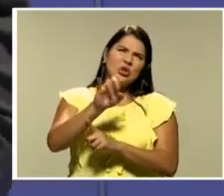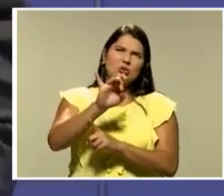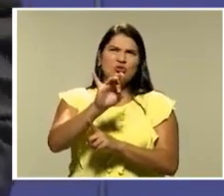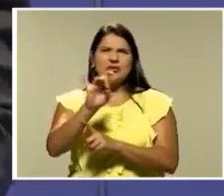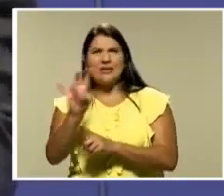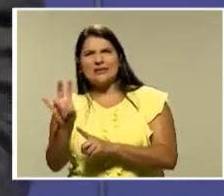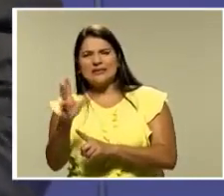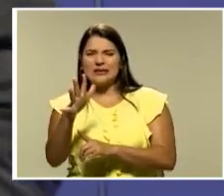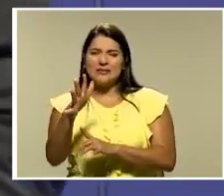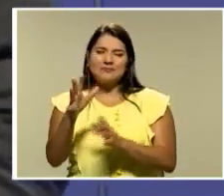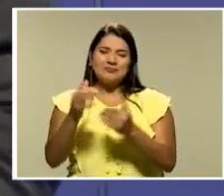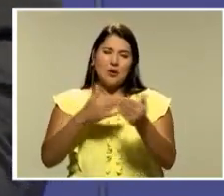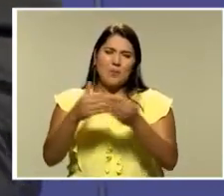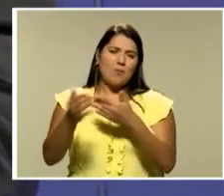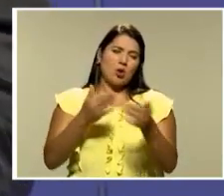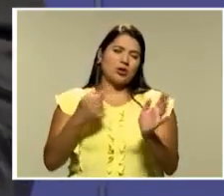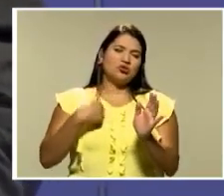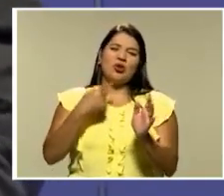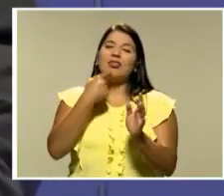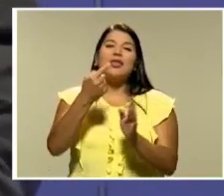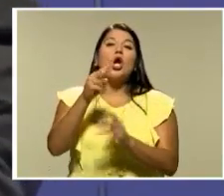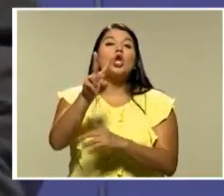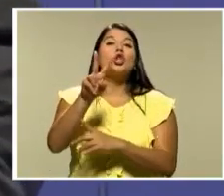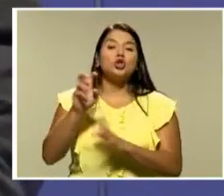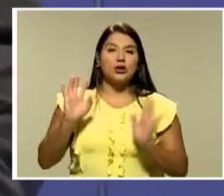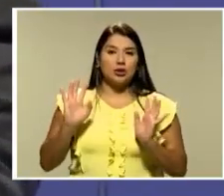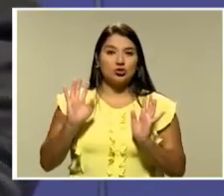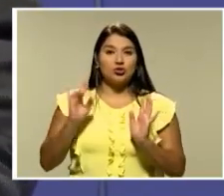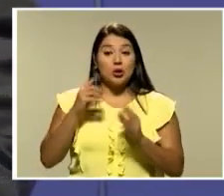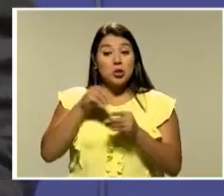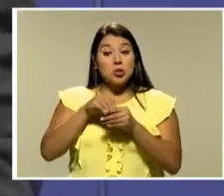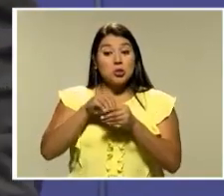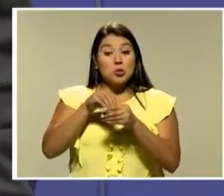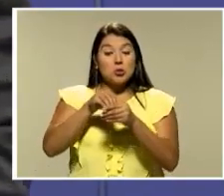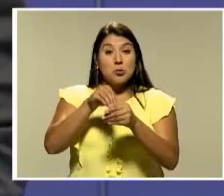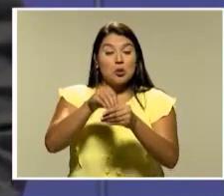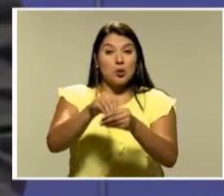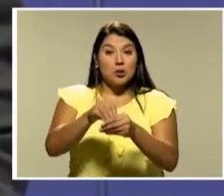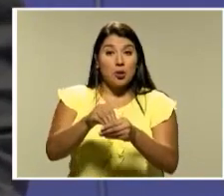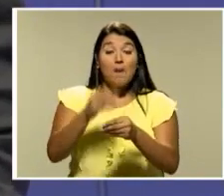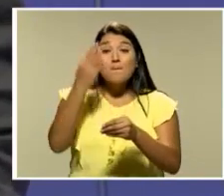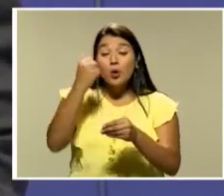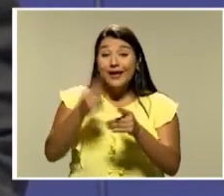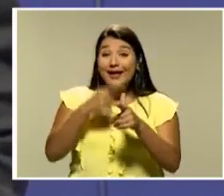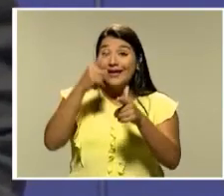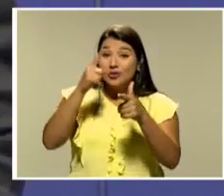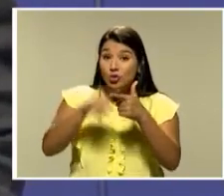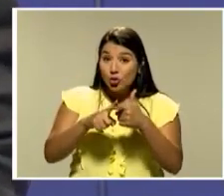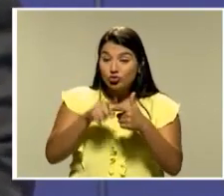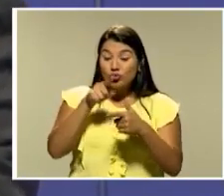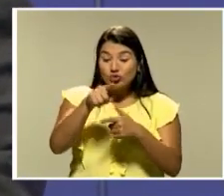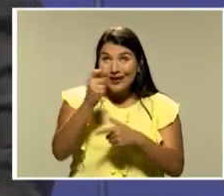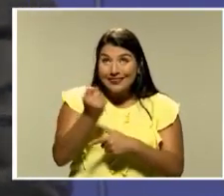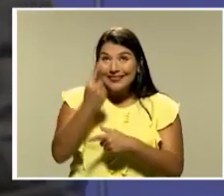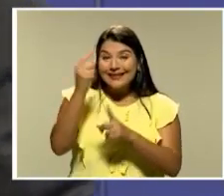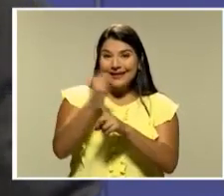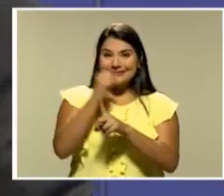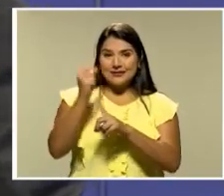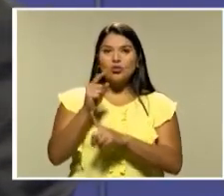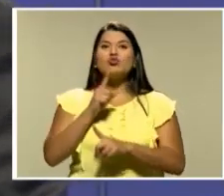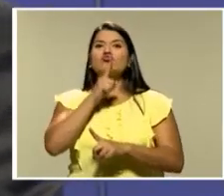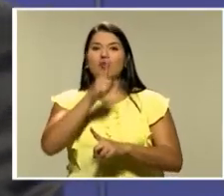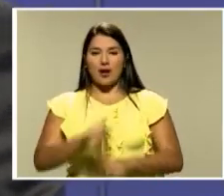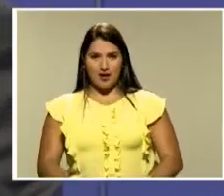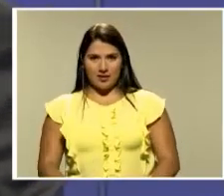187, por ahí, no importa. Pero digamos, 200 es un buen número para tener en la cabeza, porque entonces te lleva al realismo de yo no voy